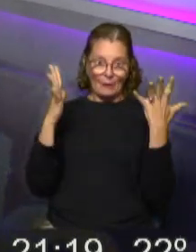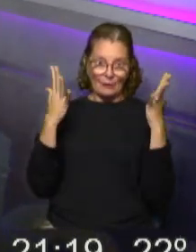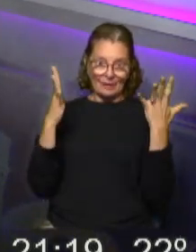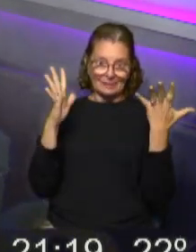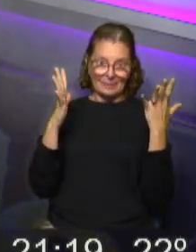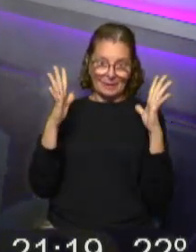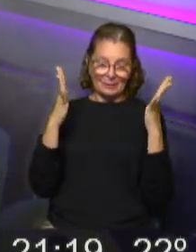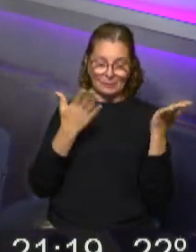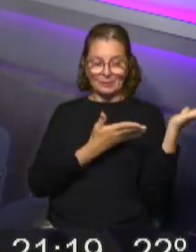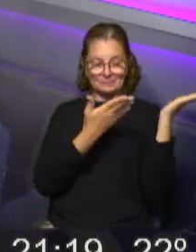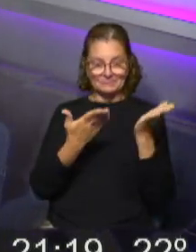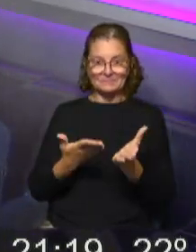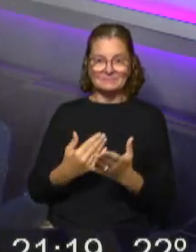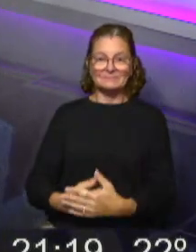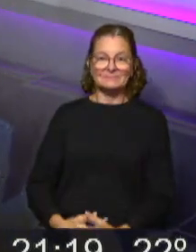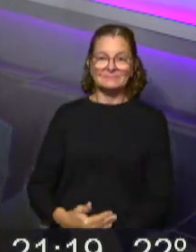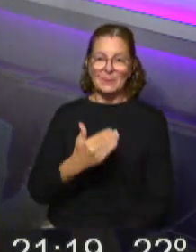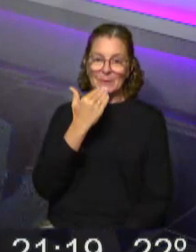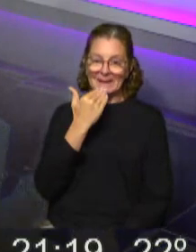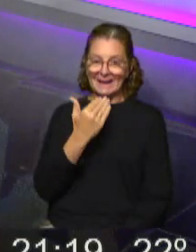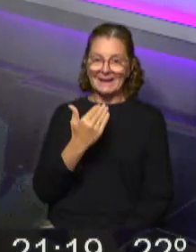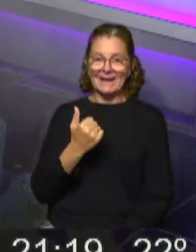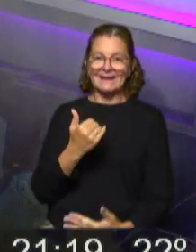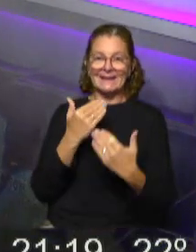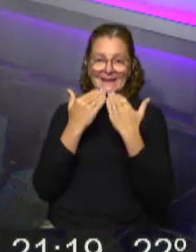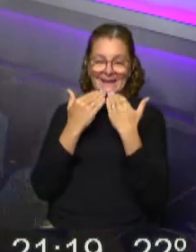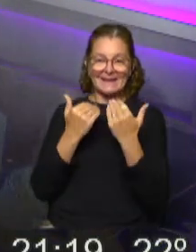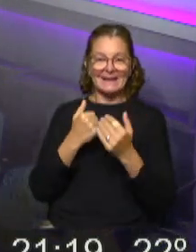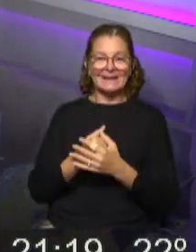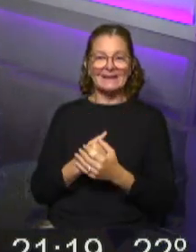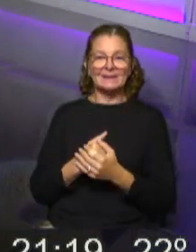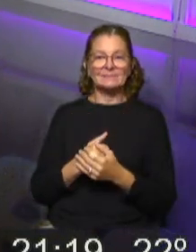Muchas gracias. Gracias.